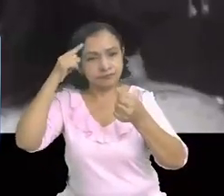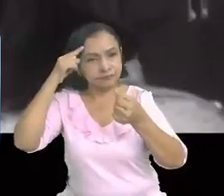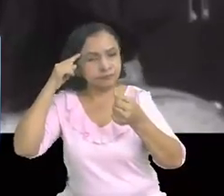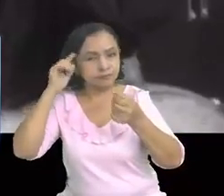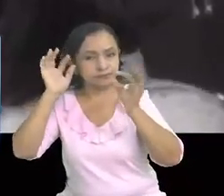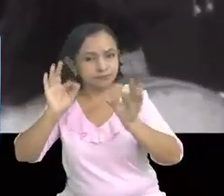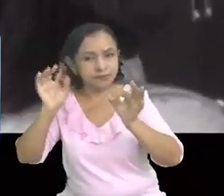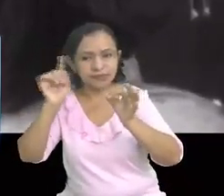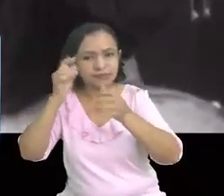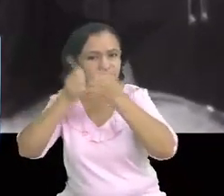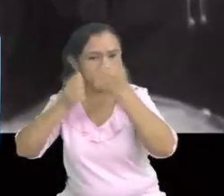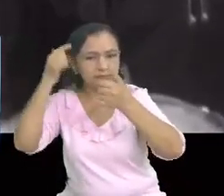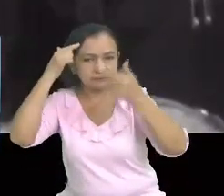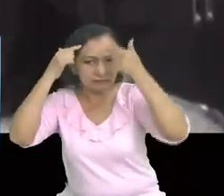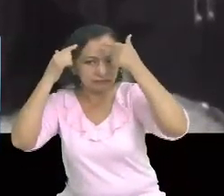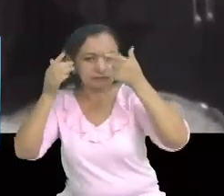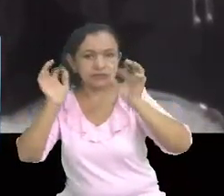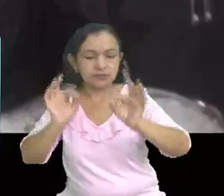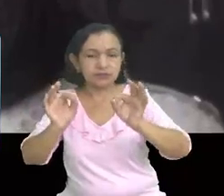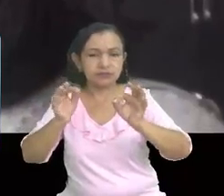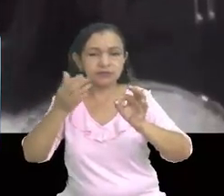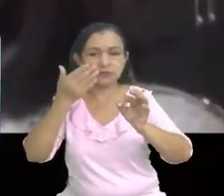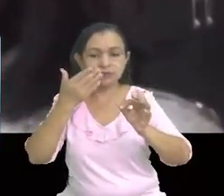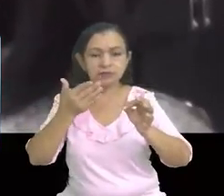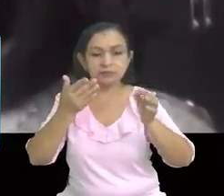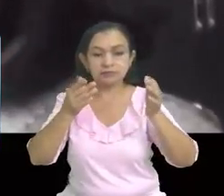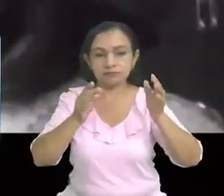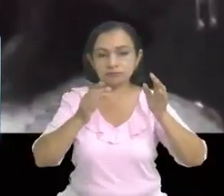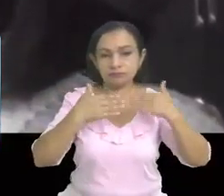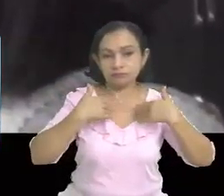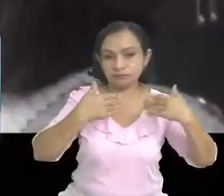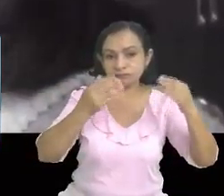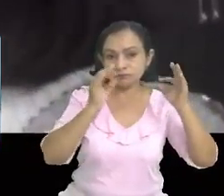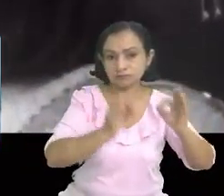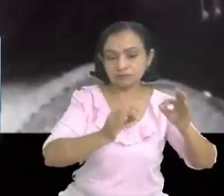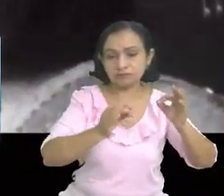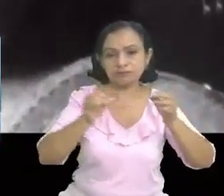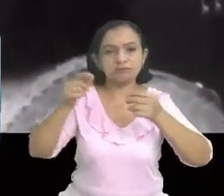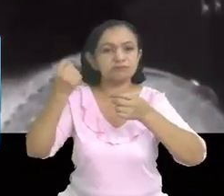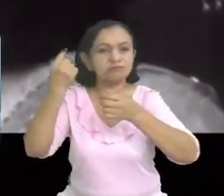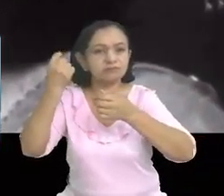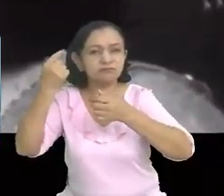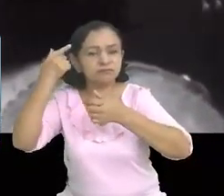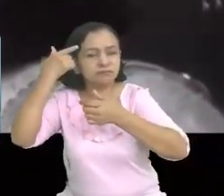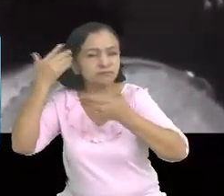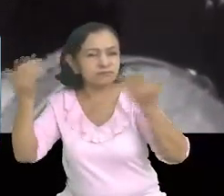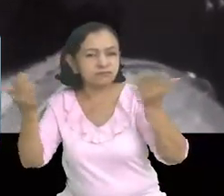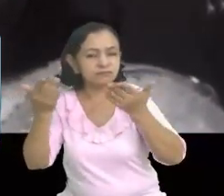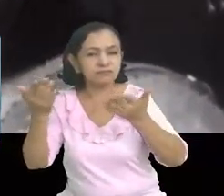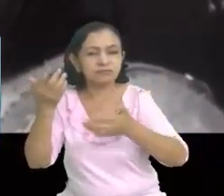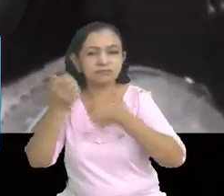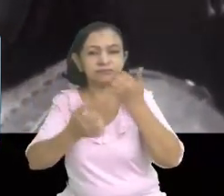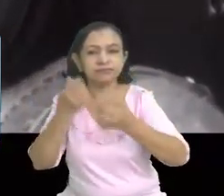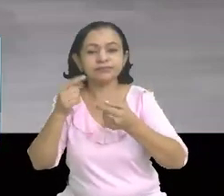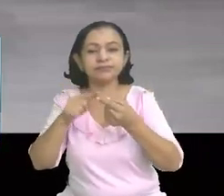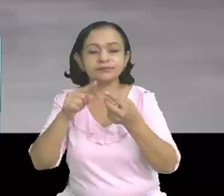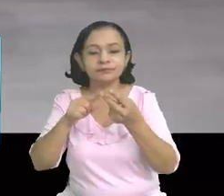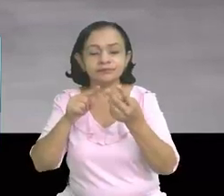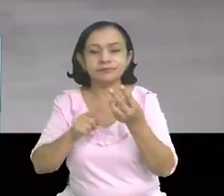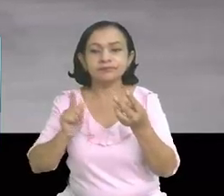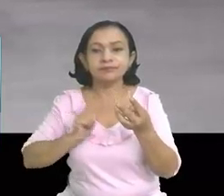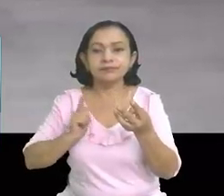mental es estar bien, bienestar mente físico, emocional, pero la ausencia de ello es estar en un trastorno. ¿Qué tipo de trastorno es más